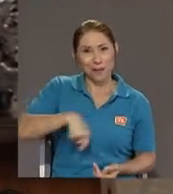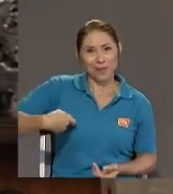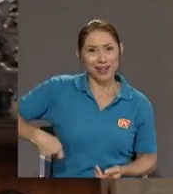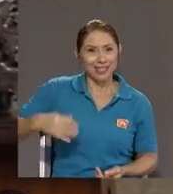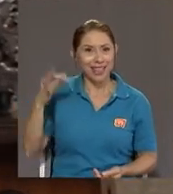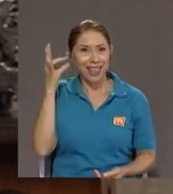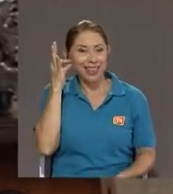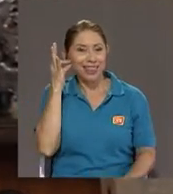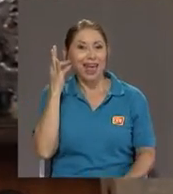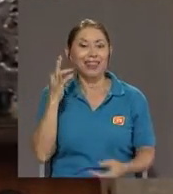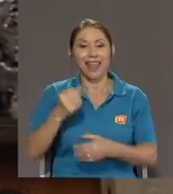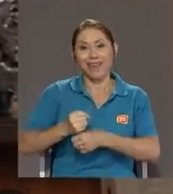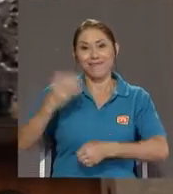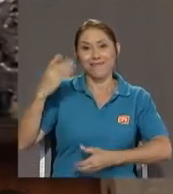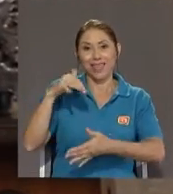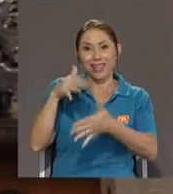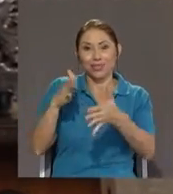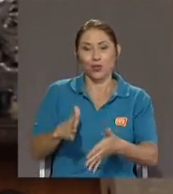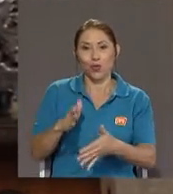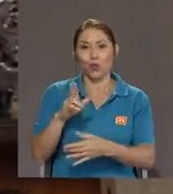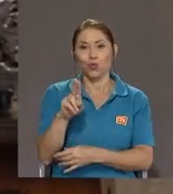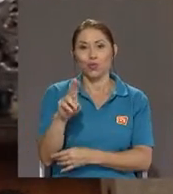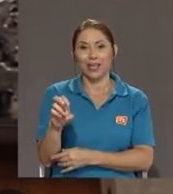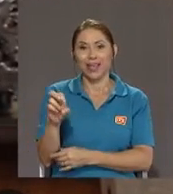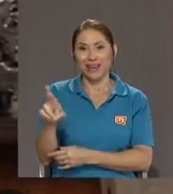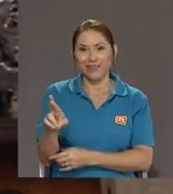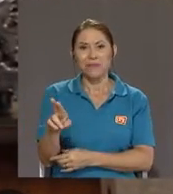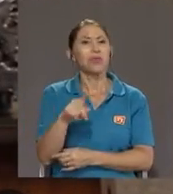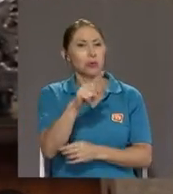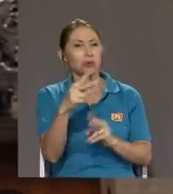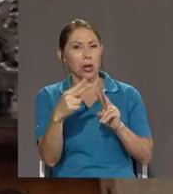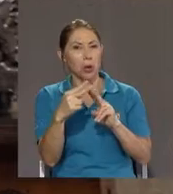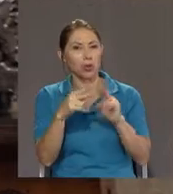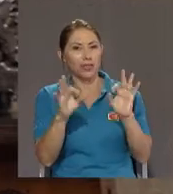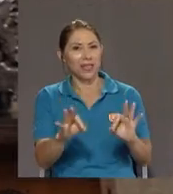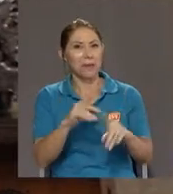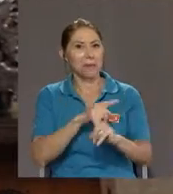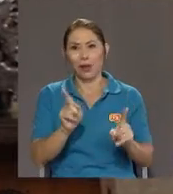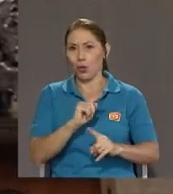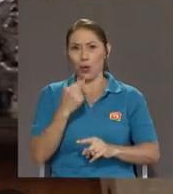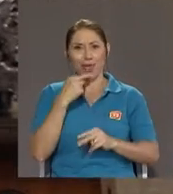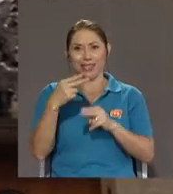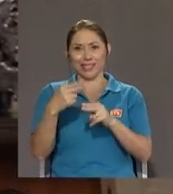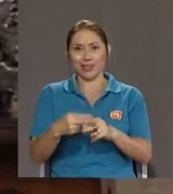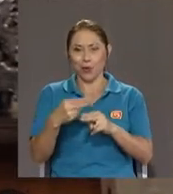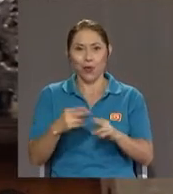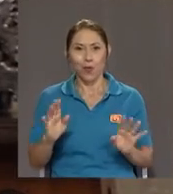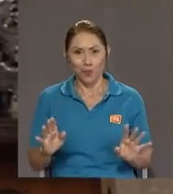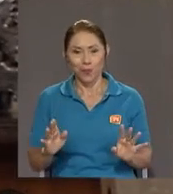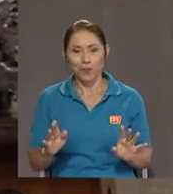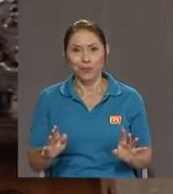usted conoce bien, pero no vale la pena mencionarla.